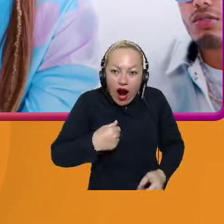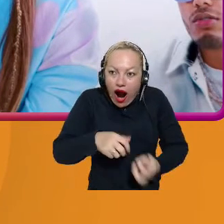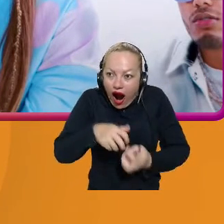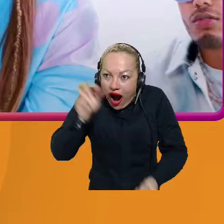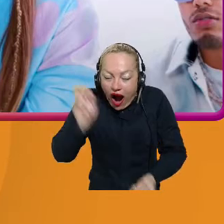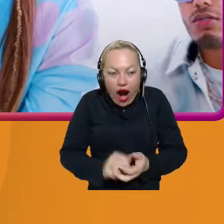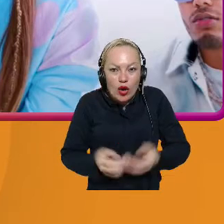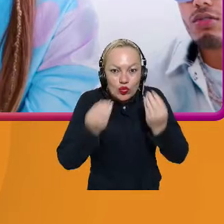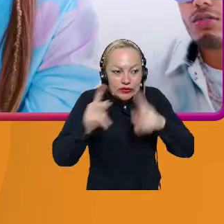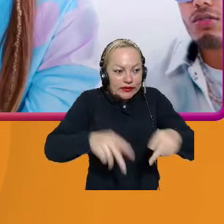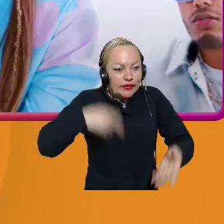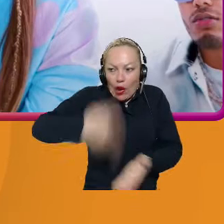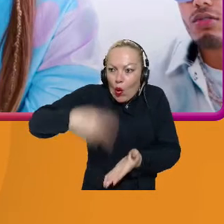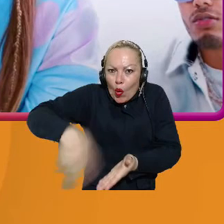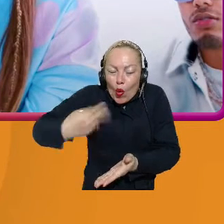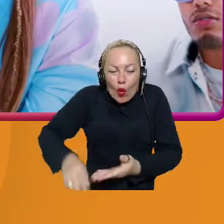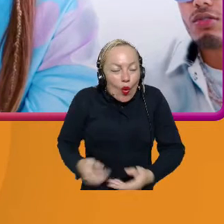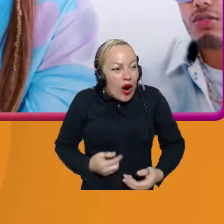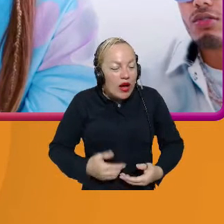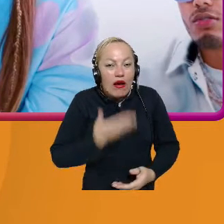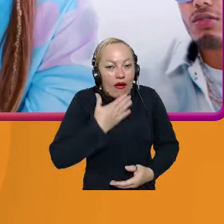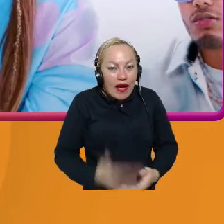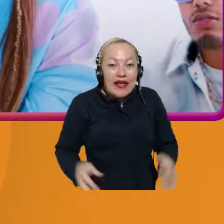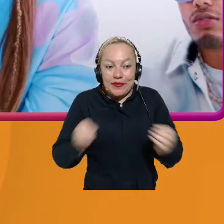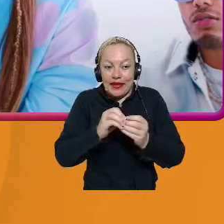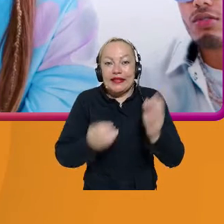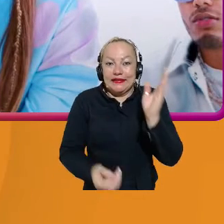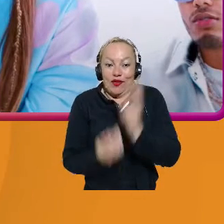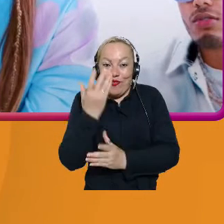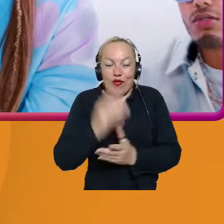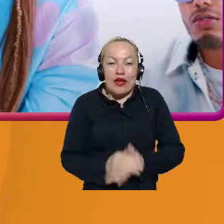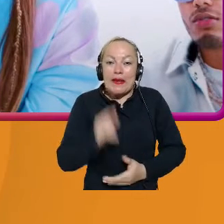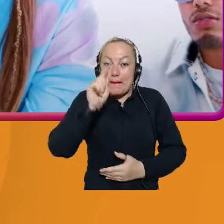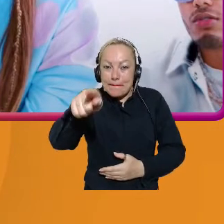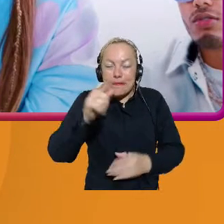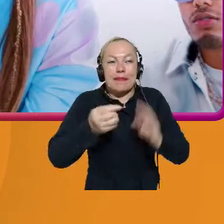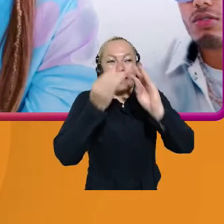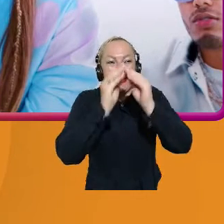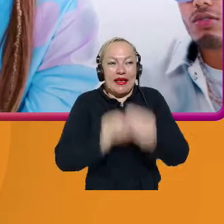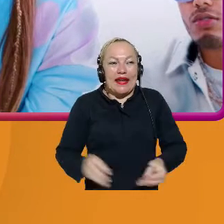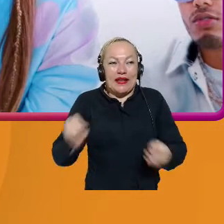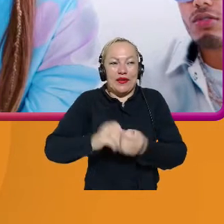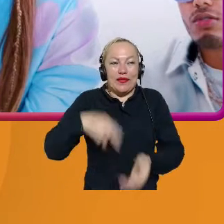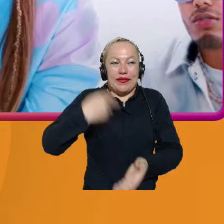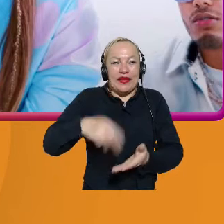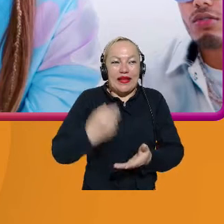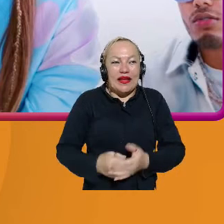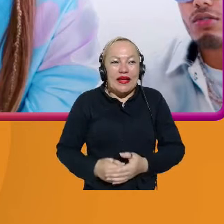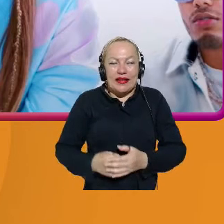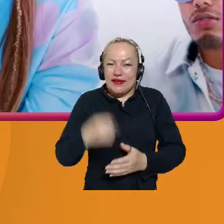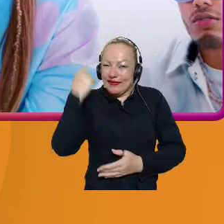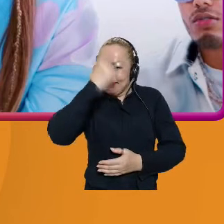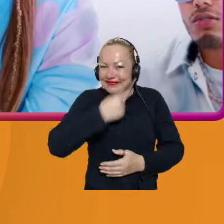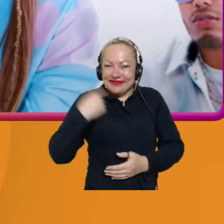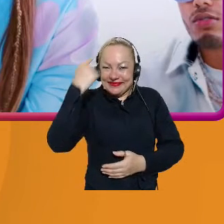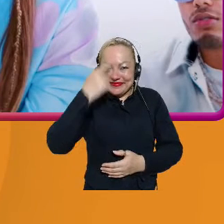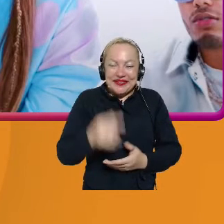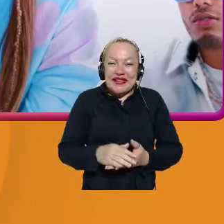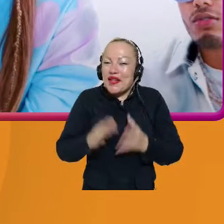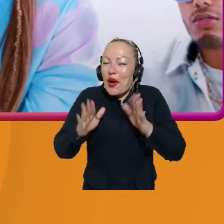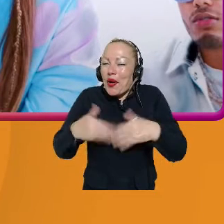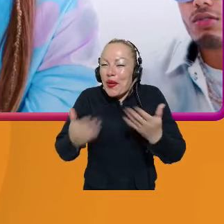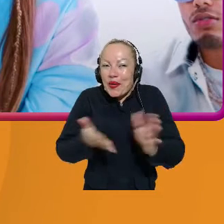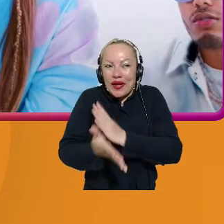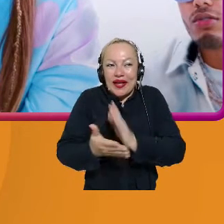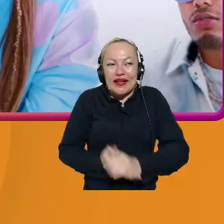¡oh, quietos! Se impone a la moda porque fue el primero en crear los bailarines con caritas de emojis. Entonces,